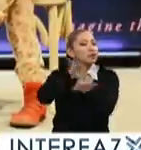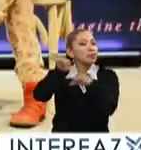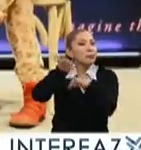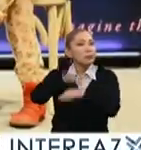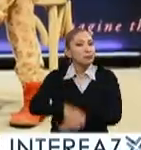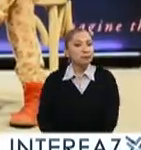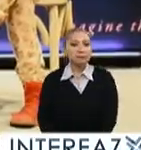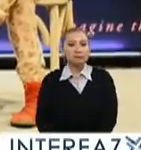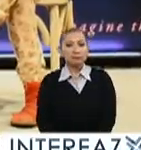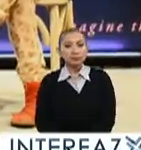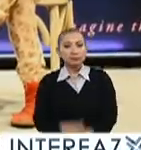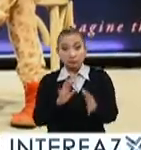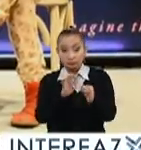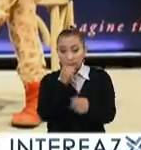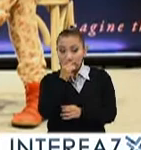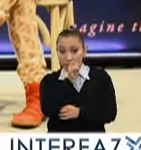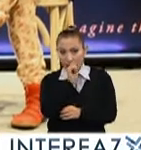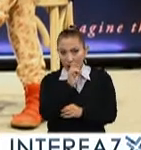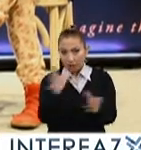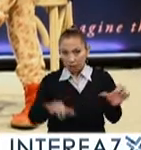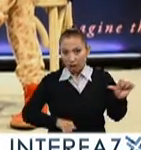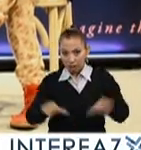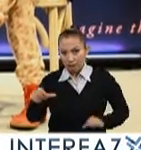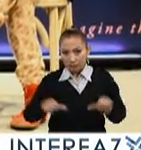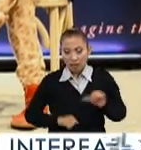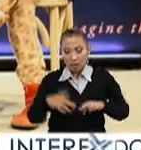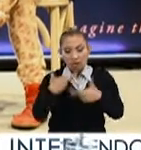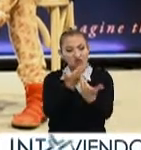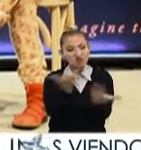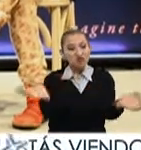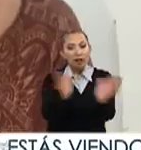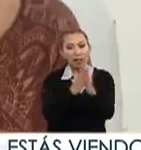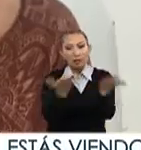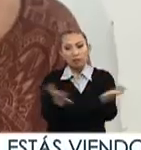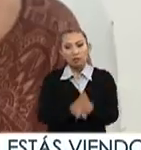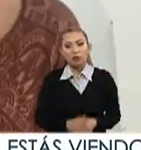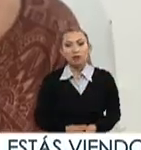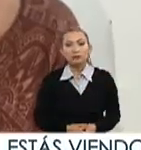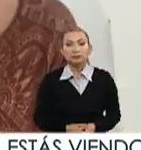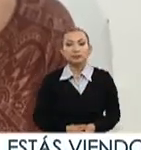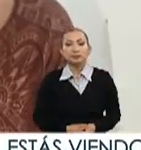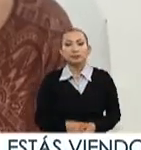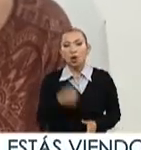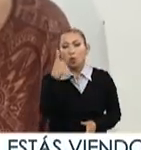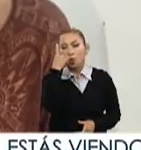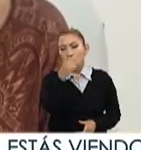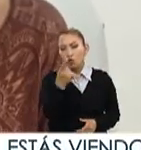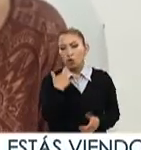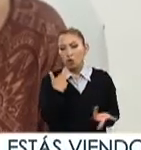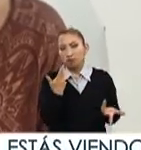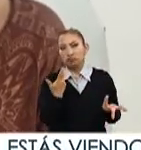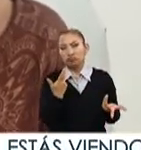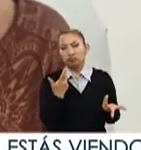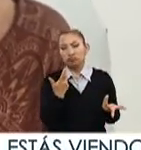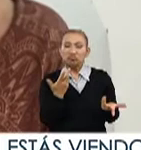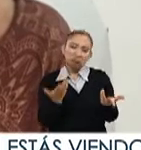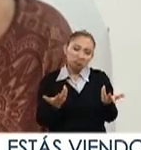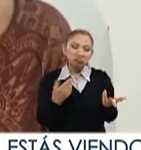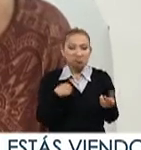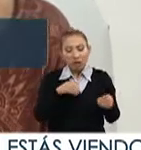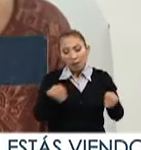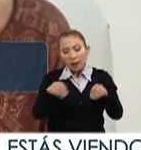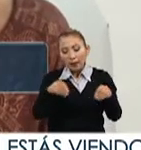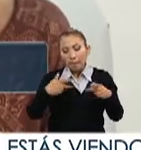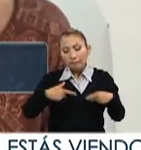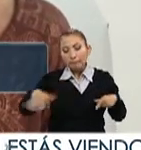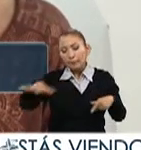laboral. Explica que también realizan actividades donde regalan libros. Uno de los hechos que más movilizó